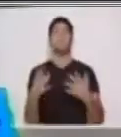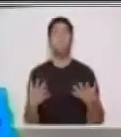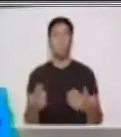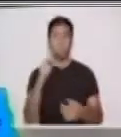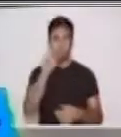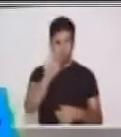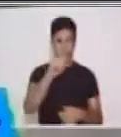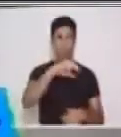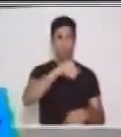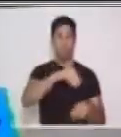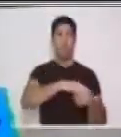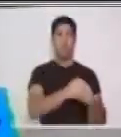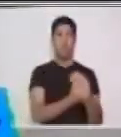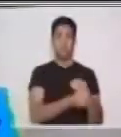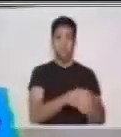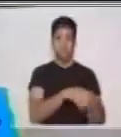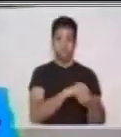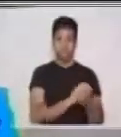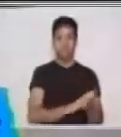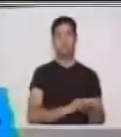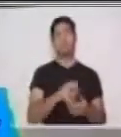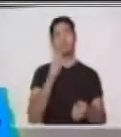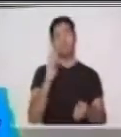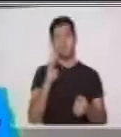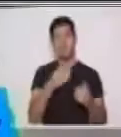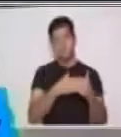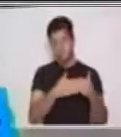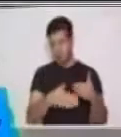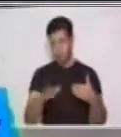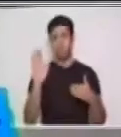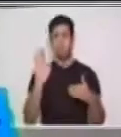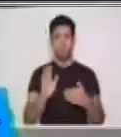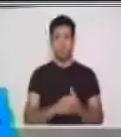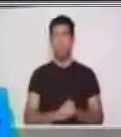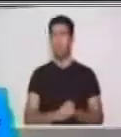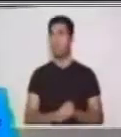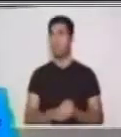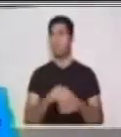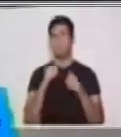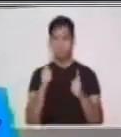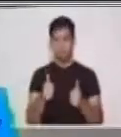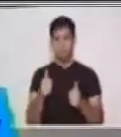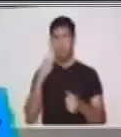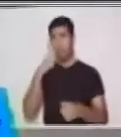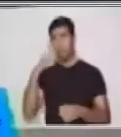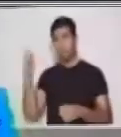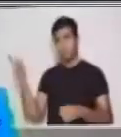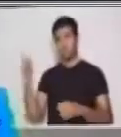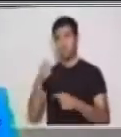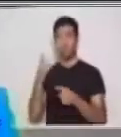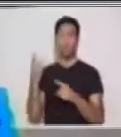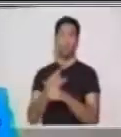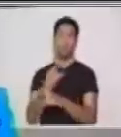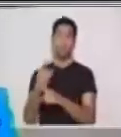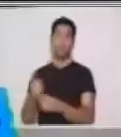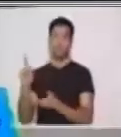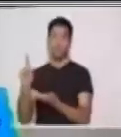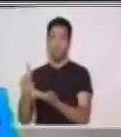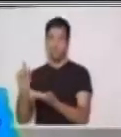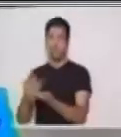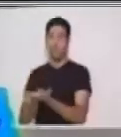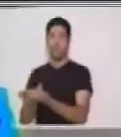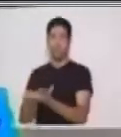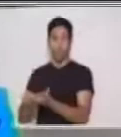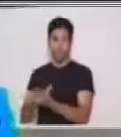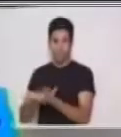manos constantemente. Para efectos voy a utilizar acá gel, pero en tu casa puedes utilizar